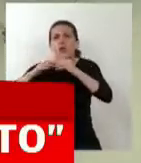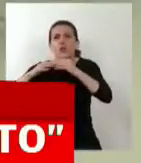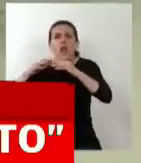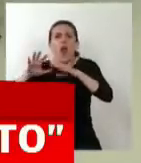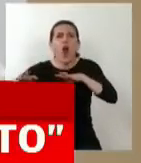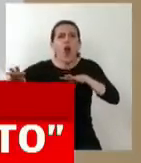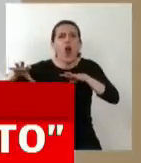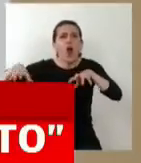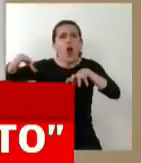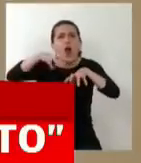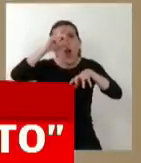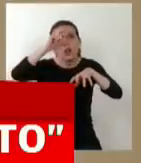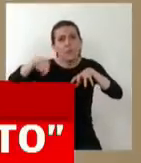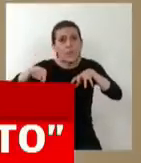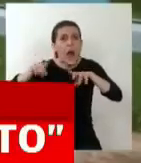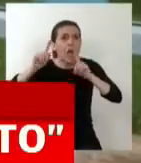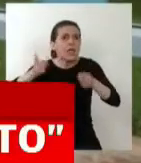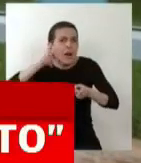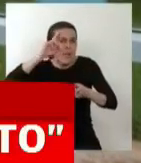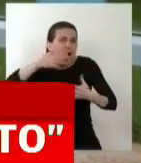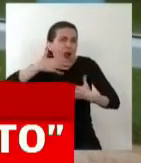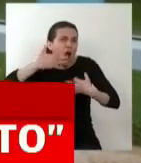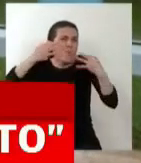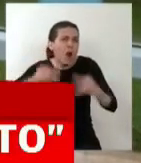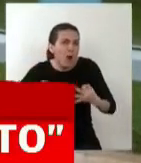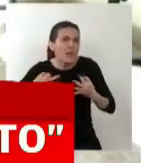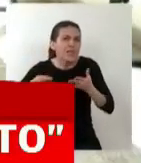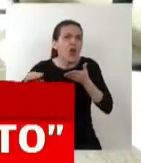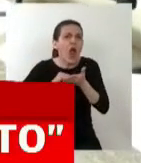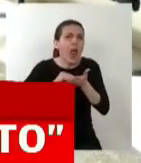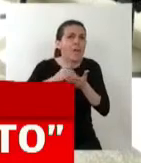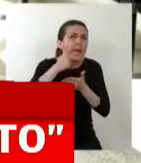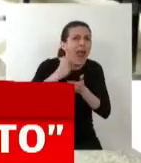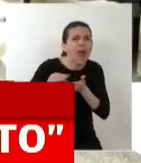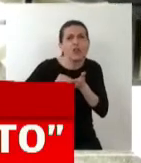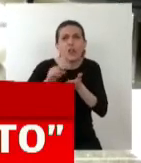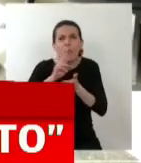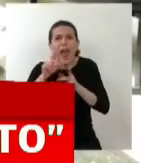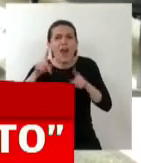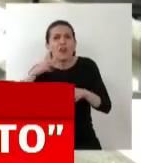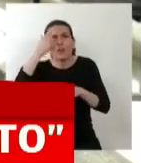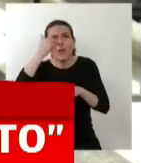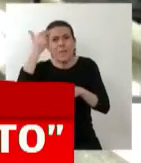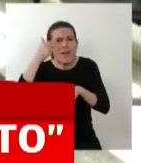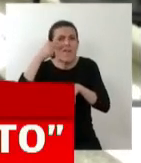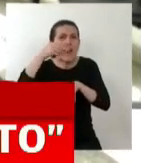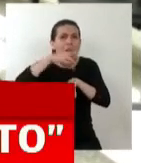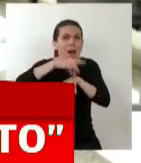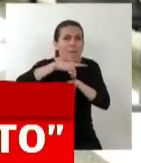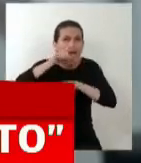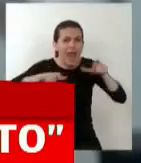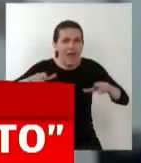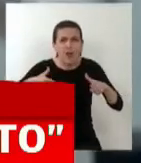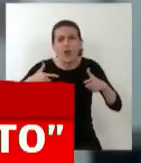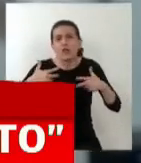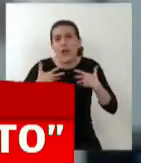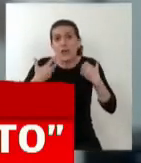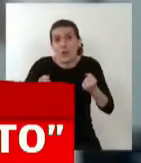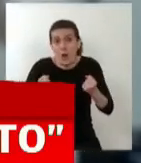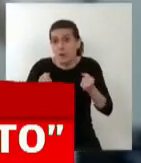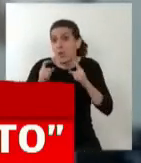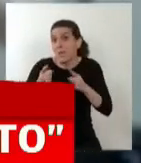modulares y por el compromiso incesante de los trabajadores y trabajadoras de la salud. En ese